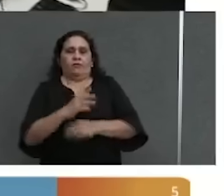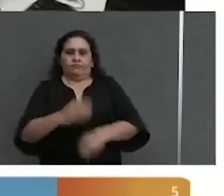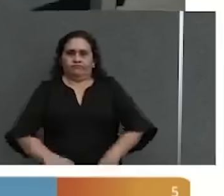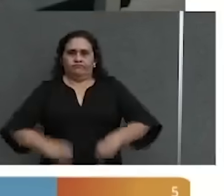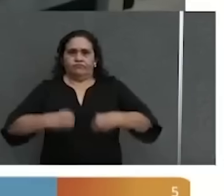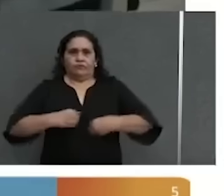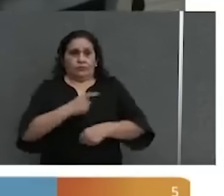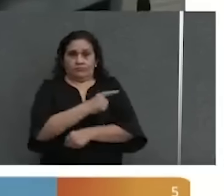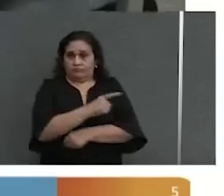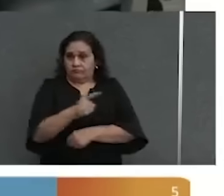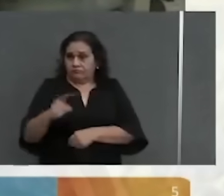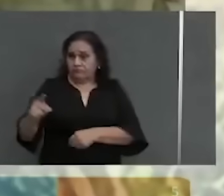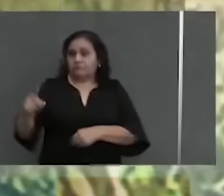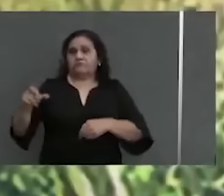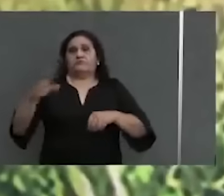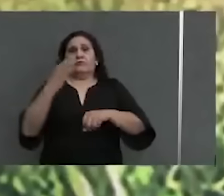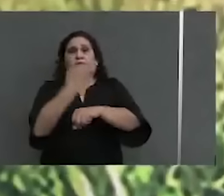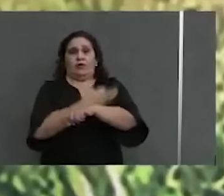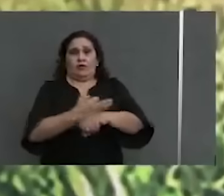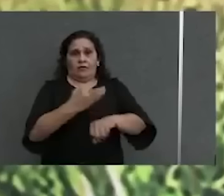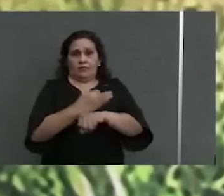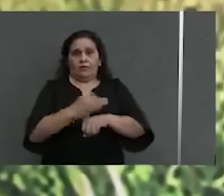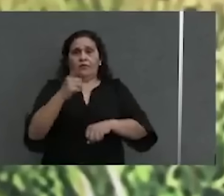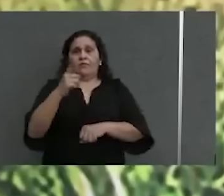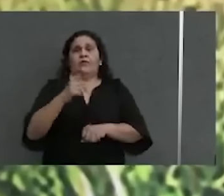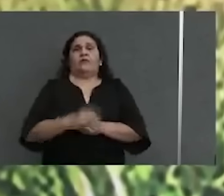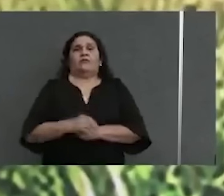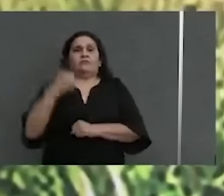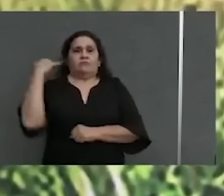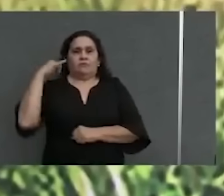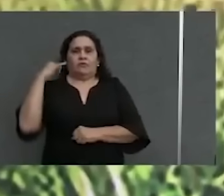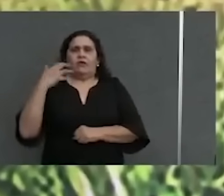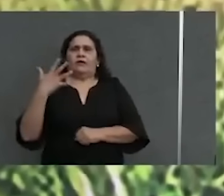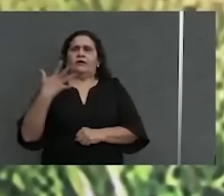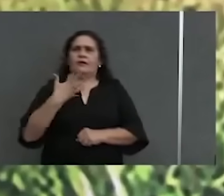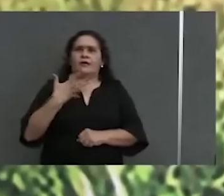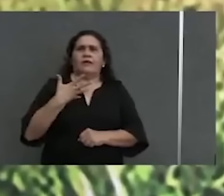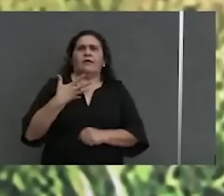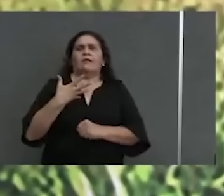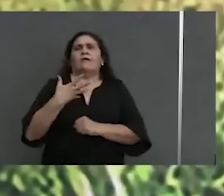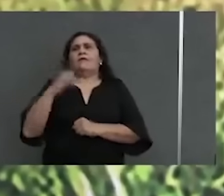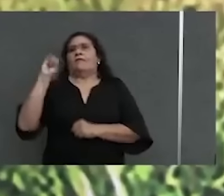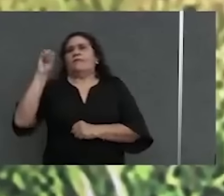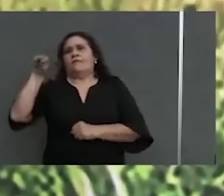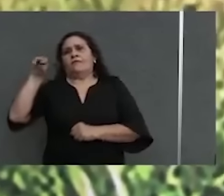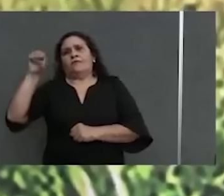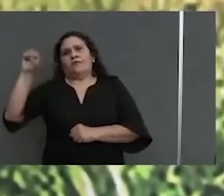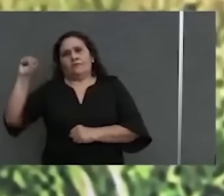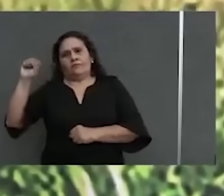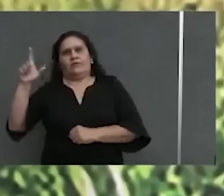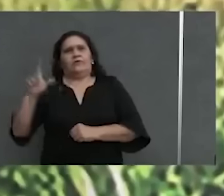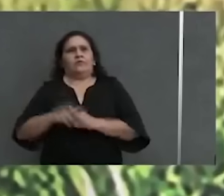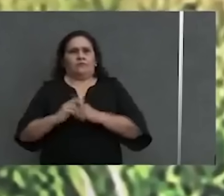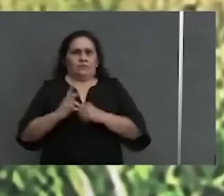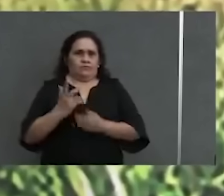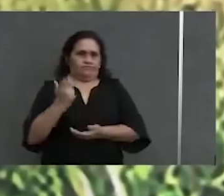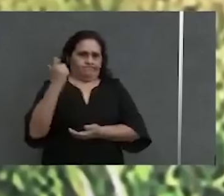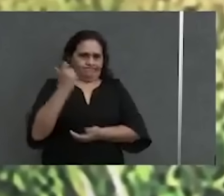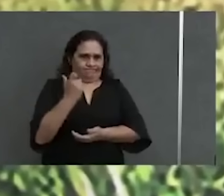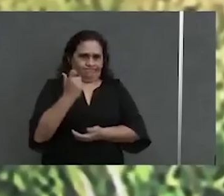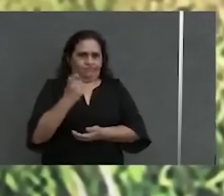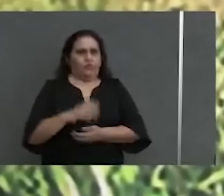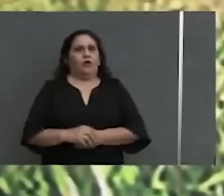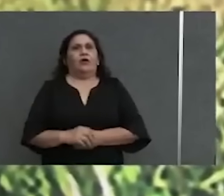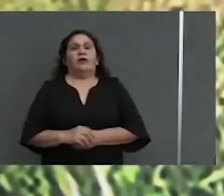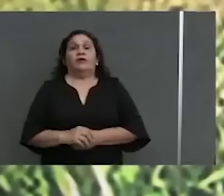tiene prestaciones, hoy tiene seguro social, hoy tiene la posibilidad de tener una pensión. Y también es importante señalar que en